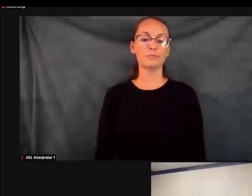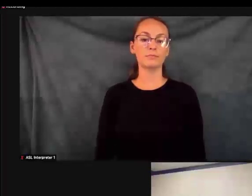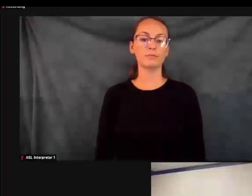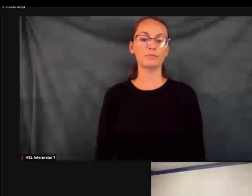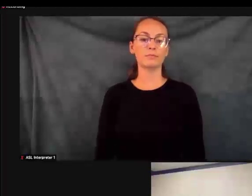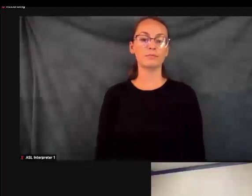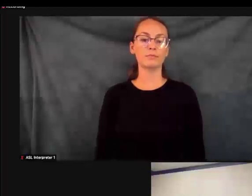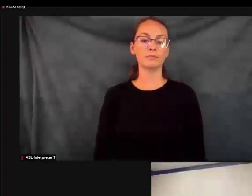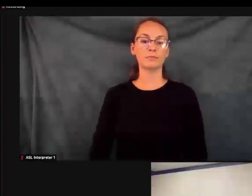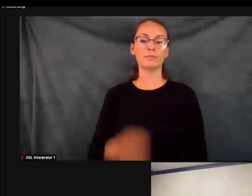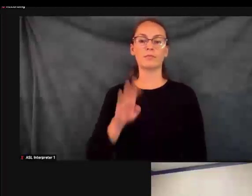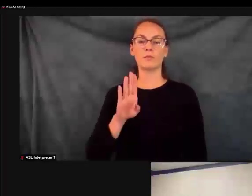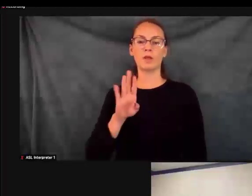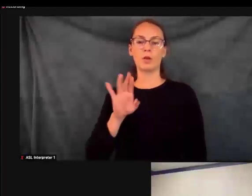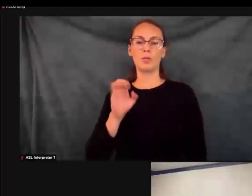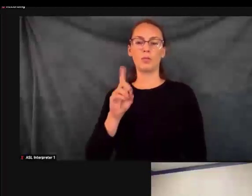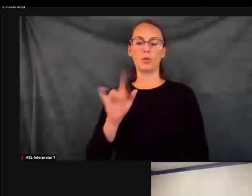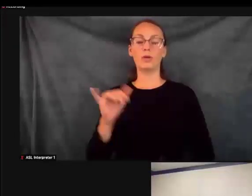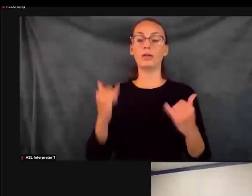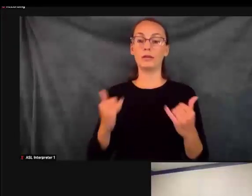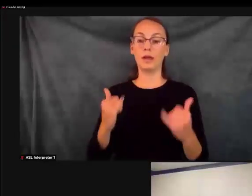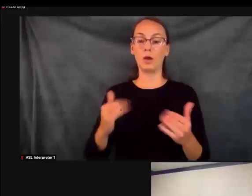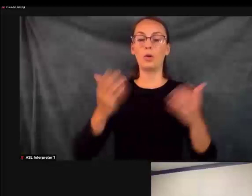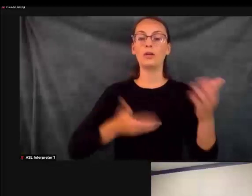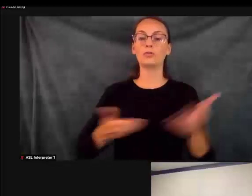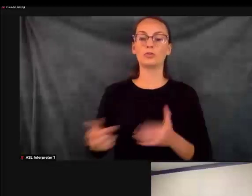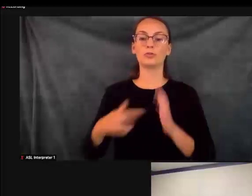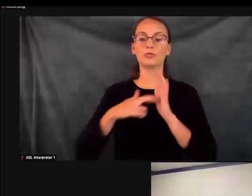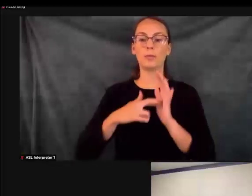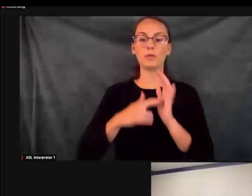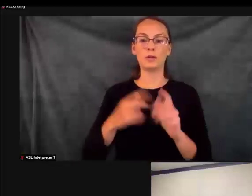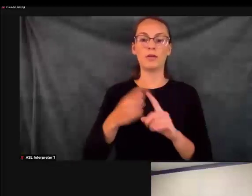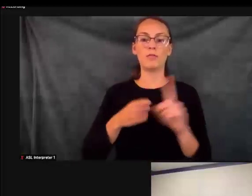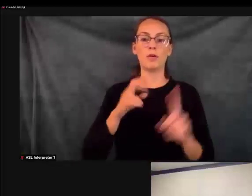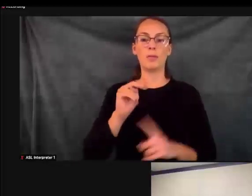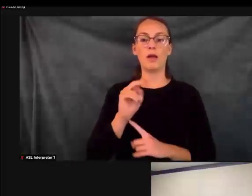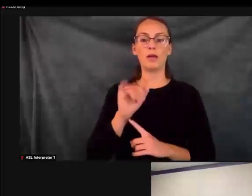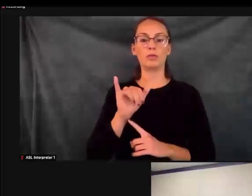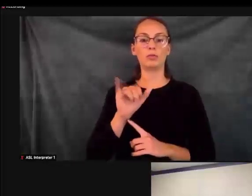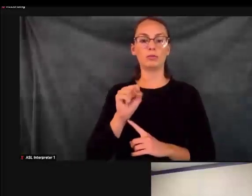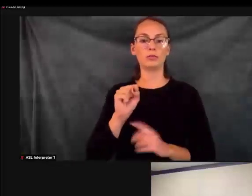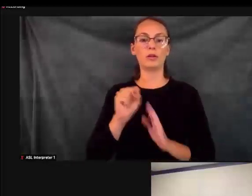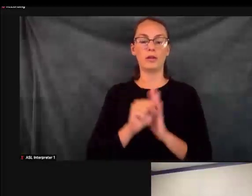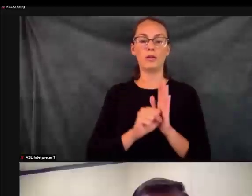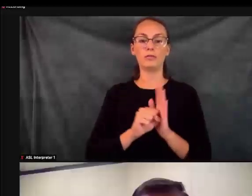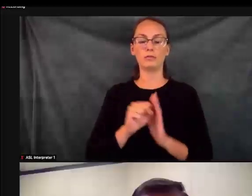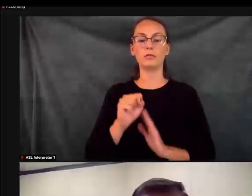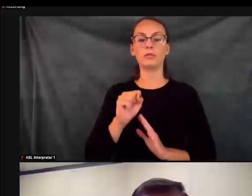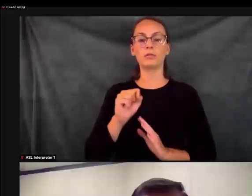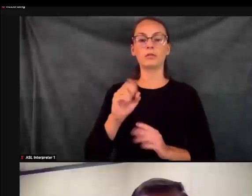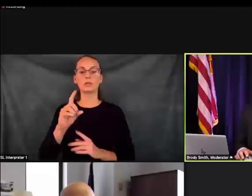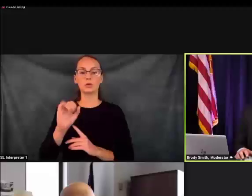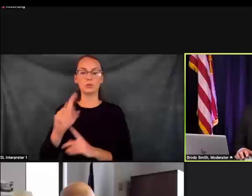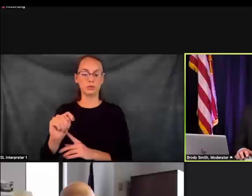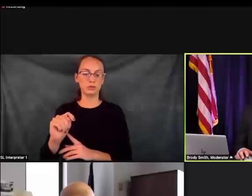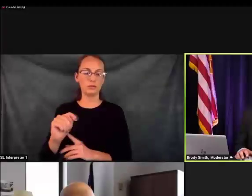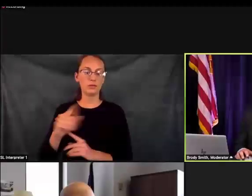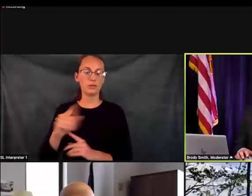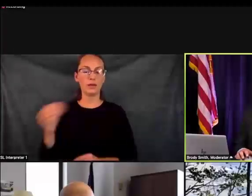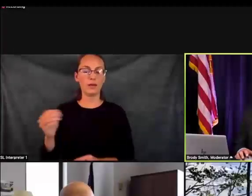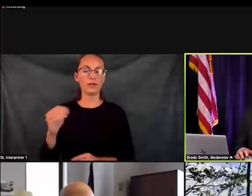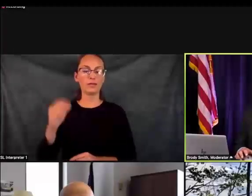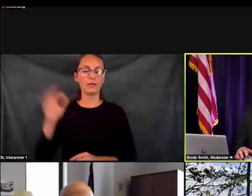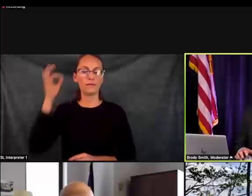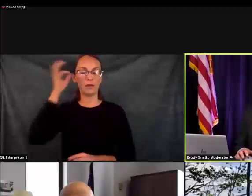I will now introduce representatives of the New York. Ahora voy a presentar a los representantes del Departamento de Transporte y